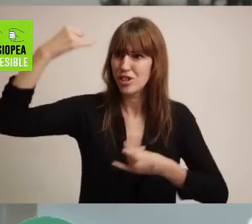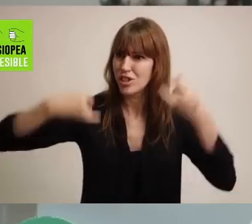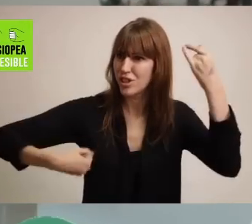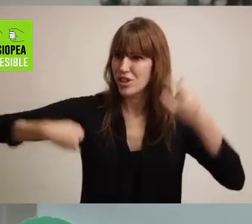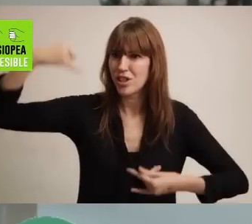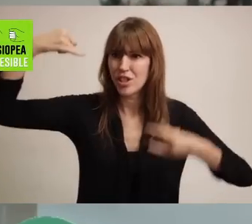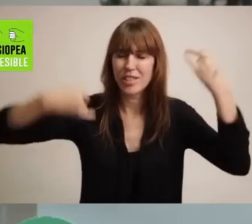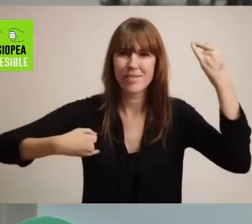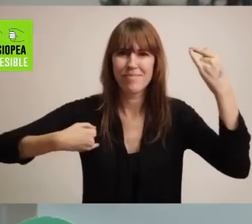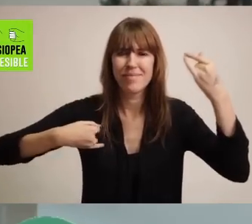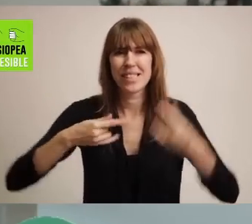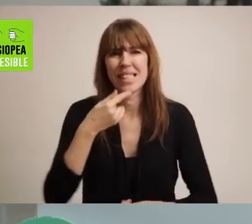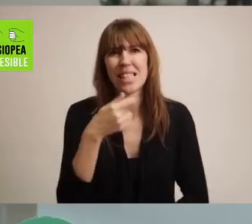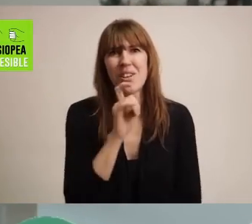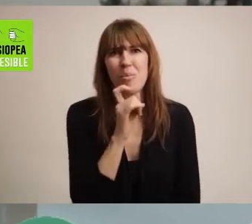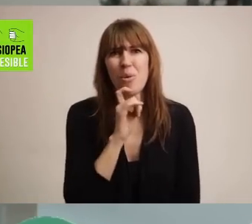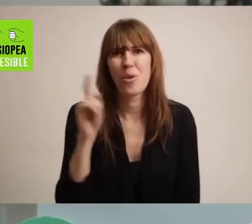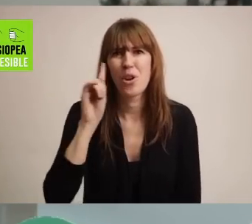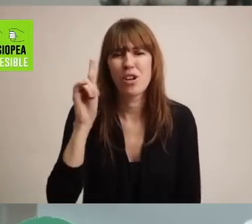cómo describir,